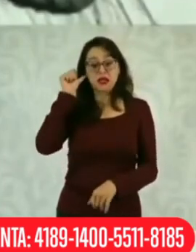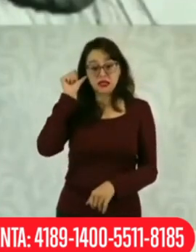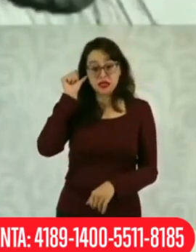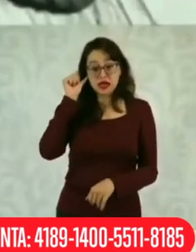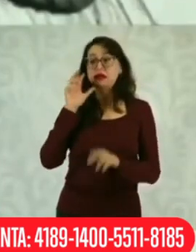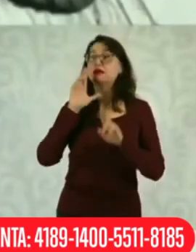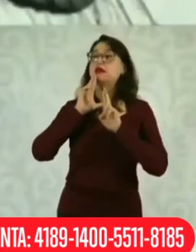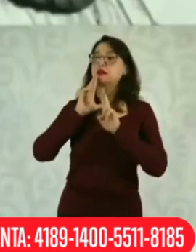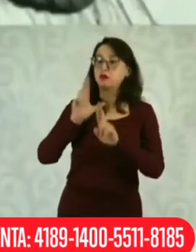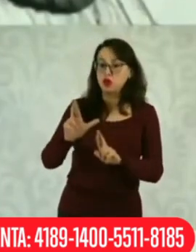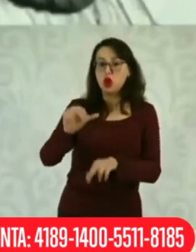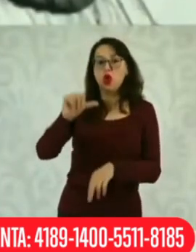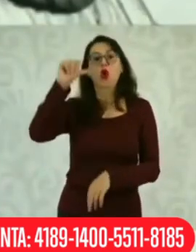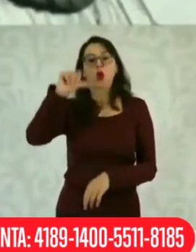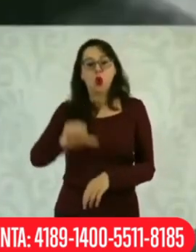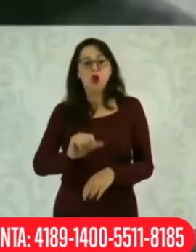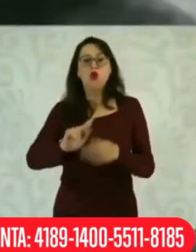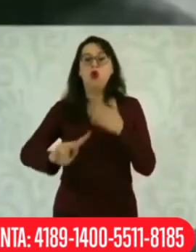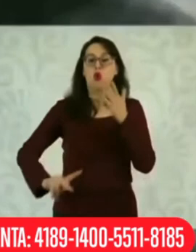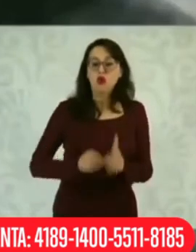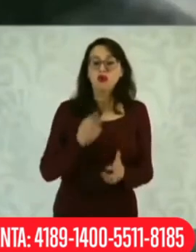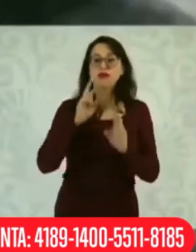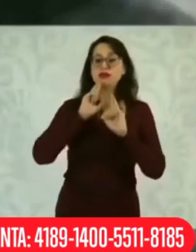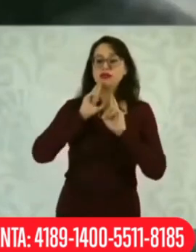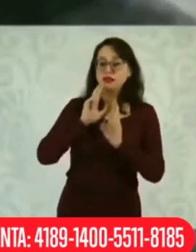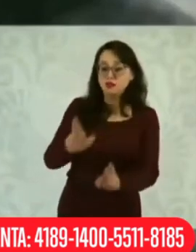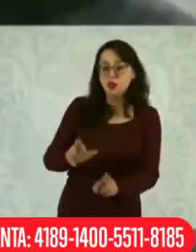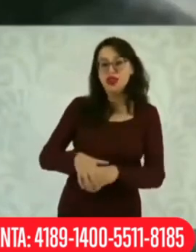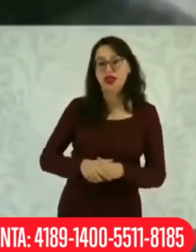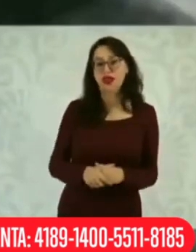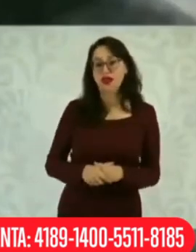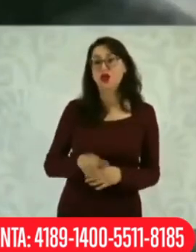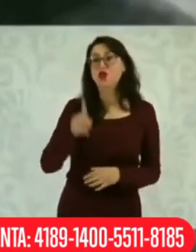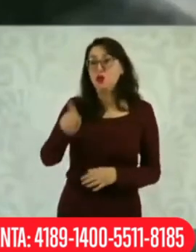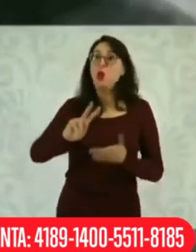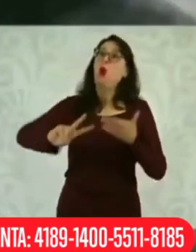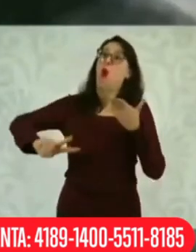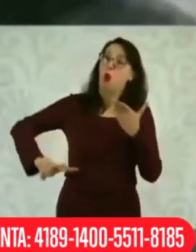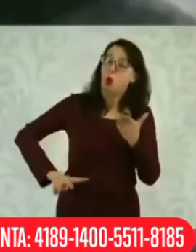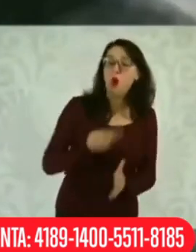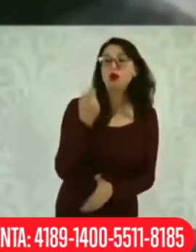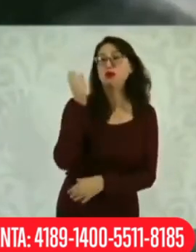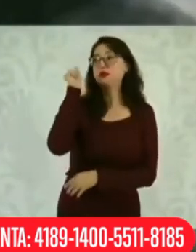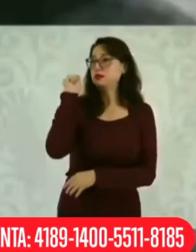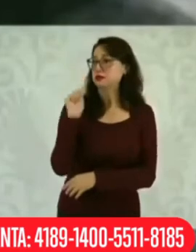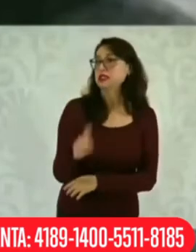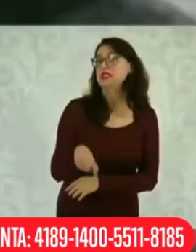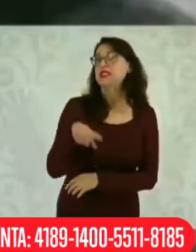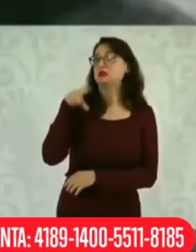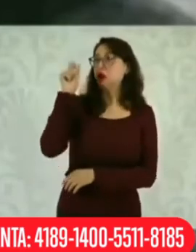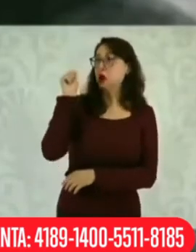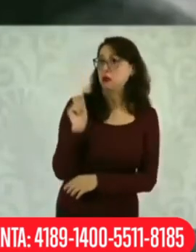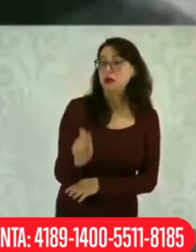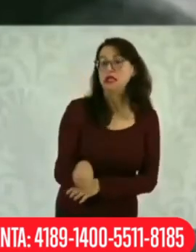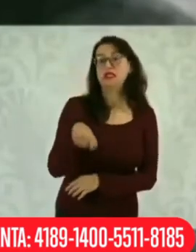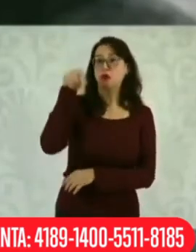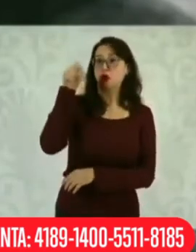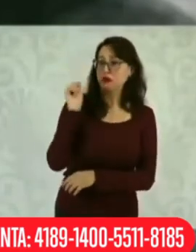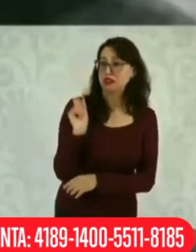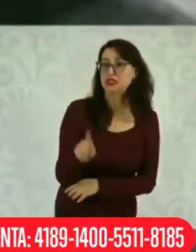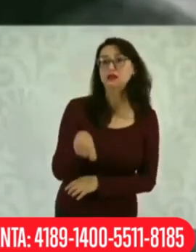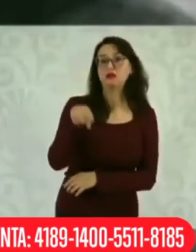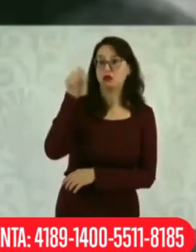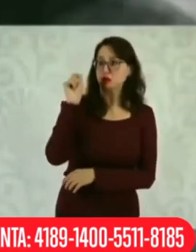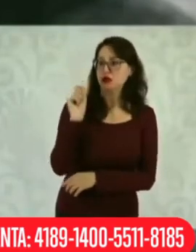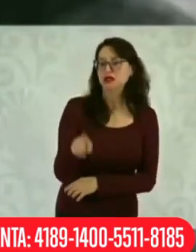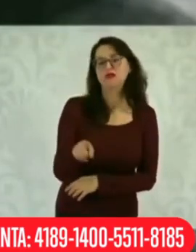te contestó, hoy se te contestó. Entonces, si vas a redundar sobre la misma pregunta otra vez y otra vez